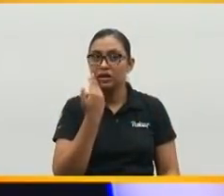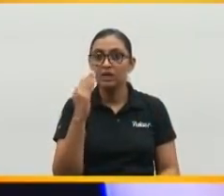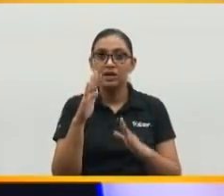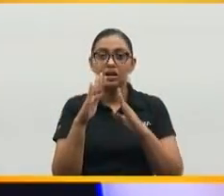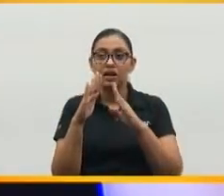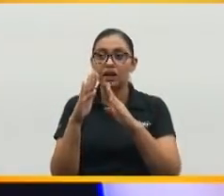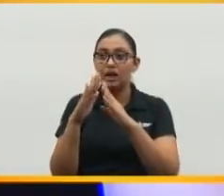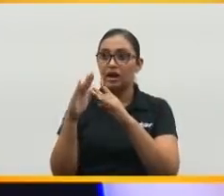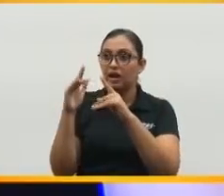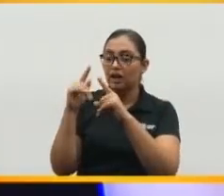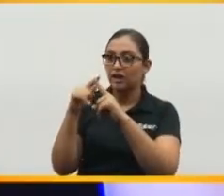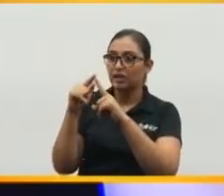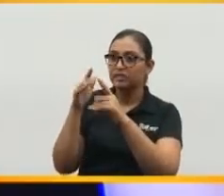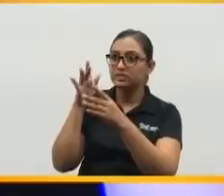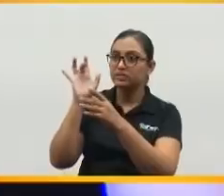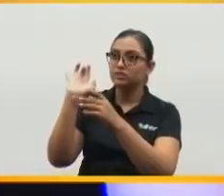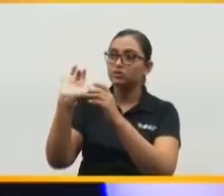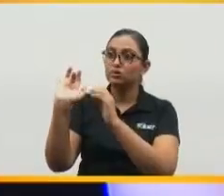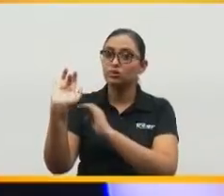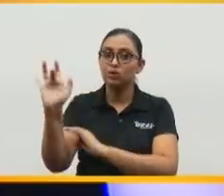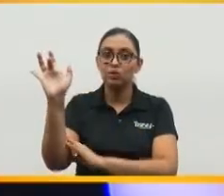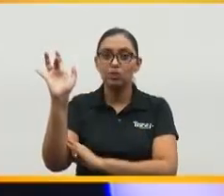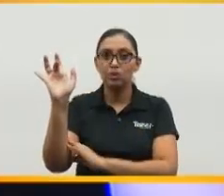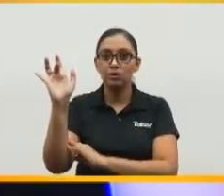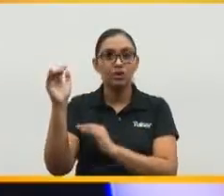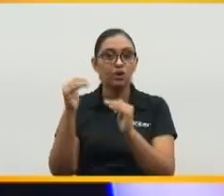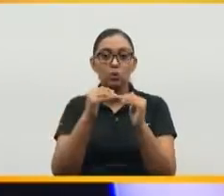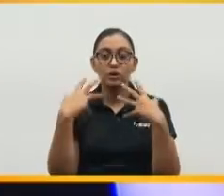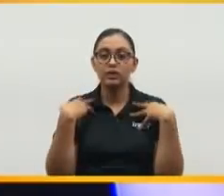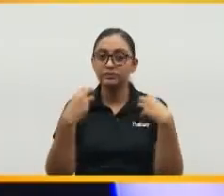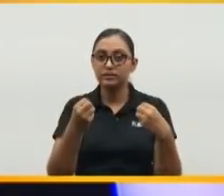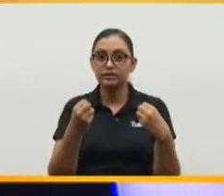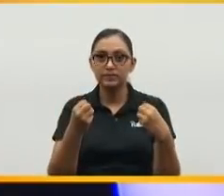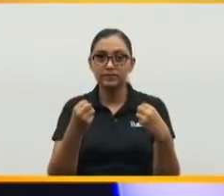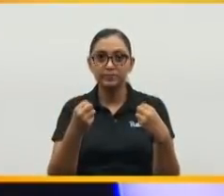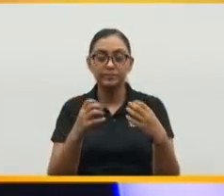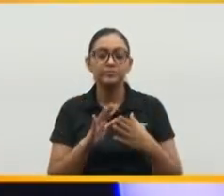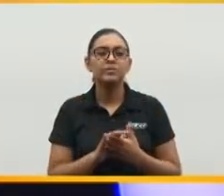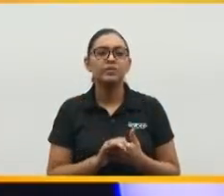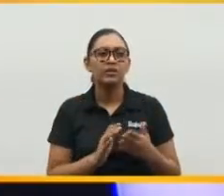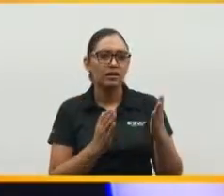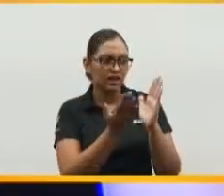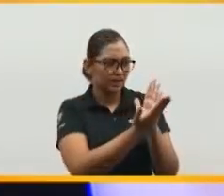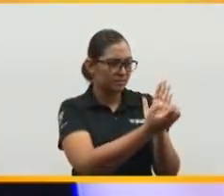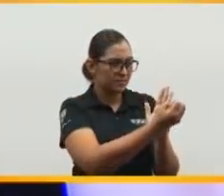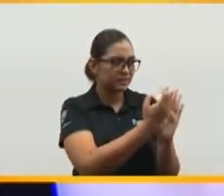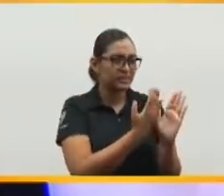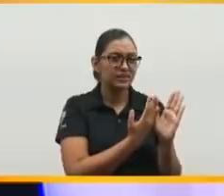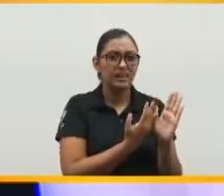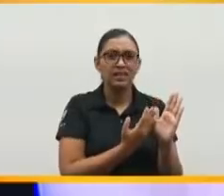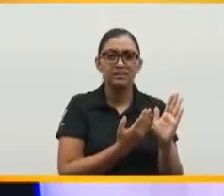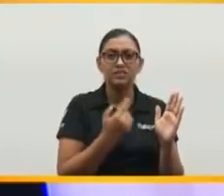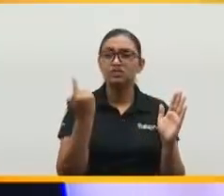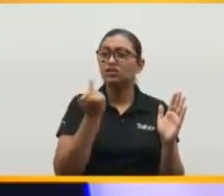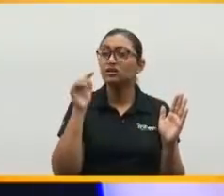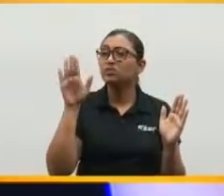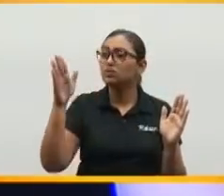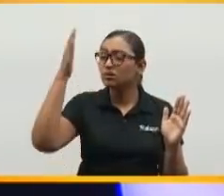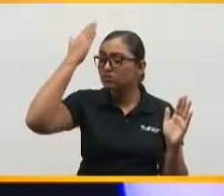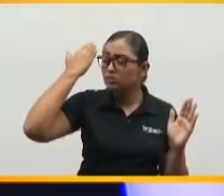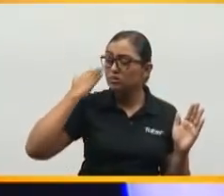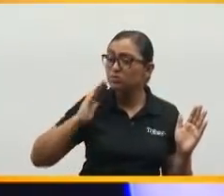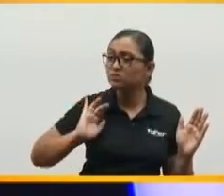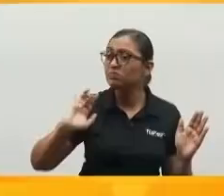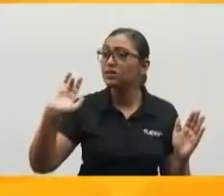recibió el mismo milagro que recibió la hija de Jairo. La lectura en el versículo 28 dice: porque decía, si tocase tan solamente su manto, seré salva.